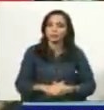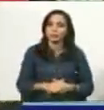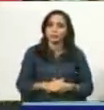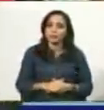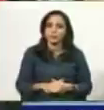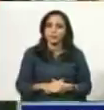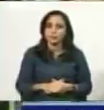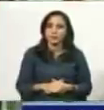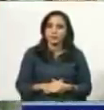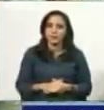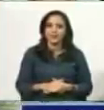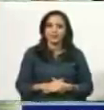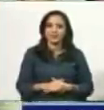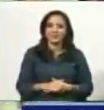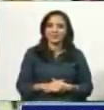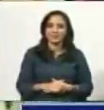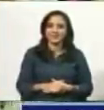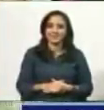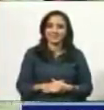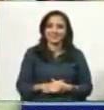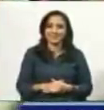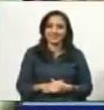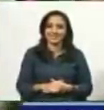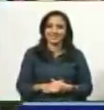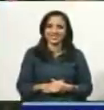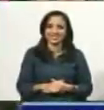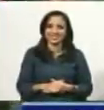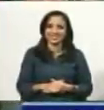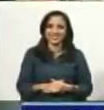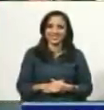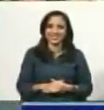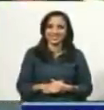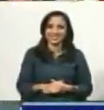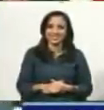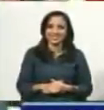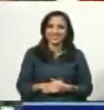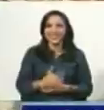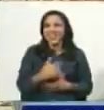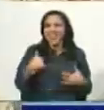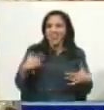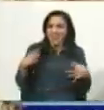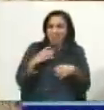ayude al que no tiene. Sin egoísmo de ningún tipo, ¿vale?